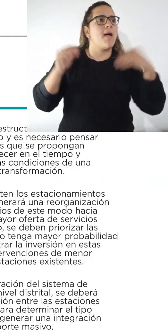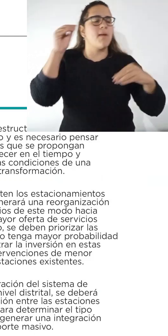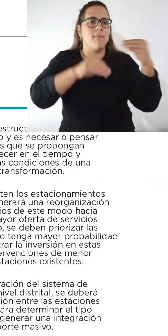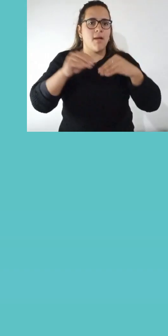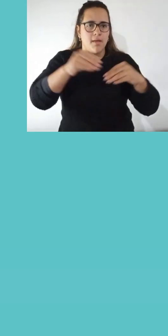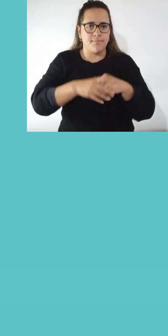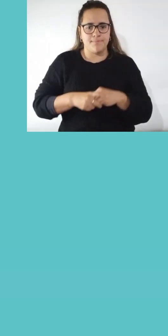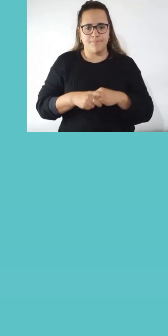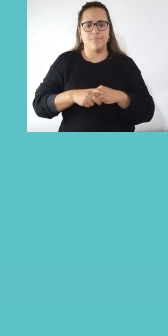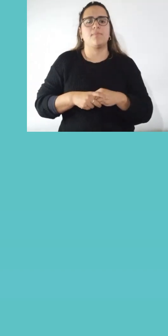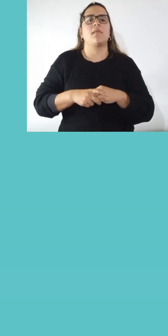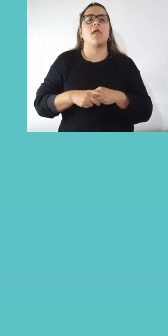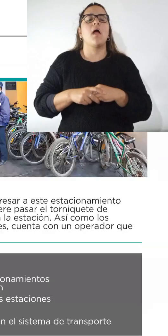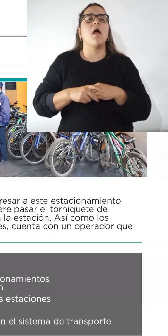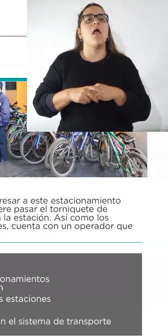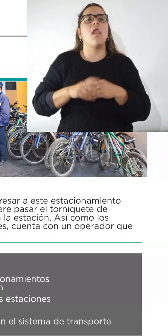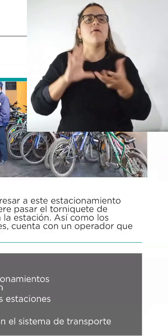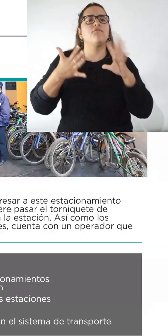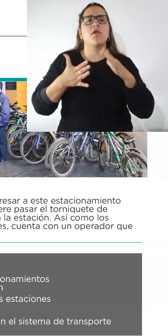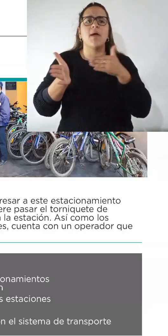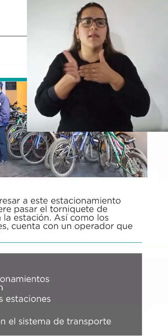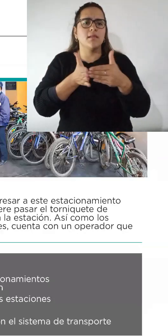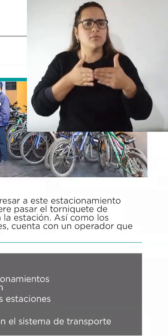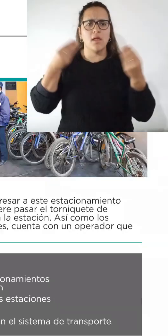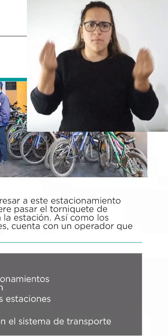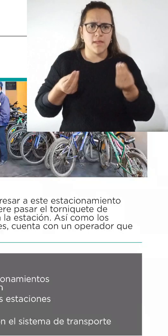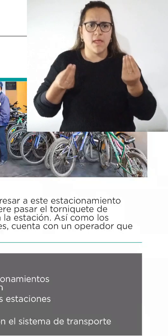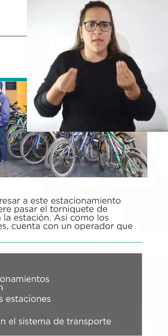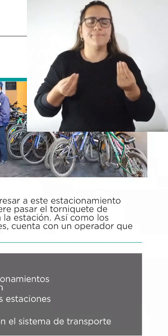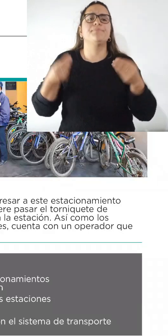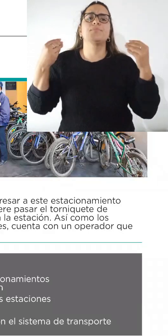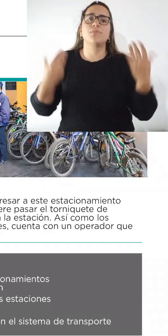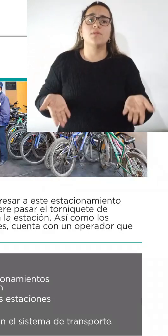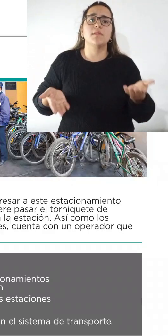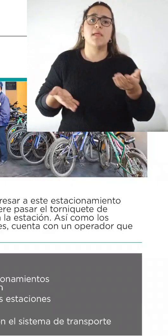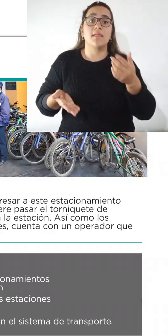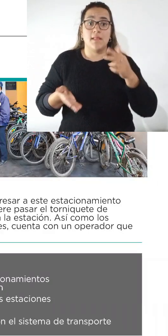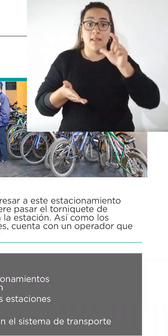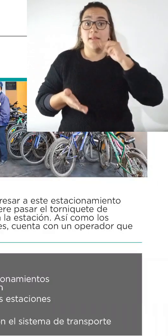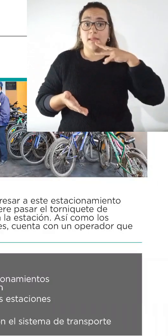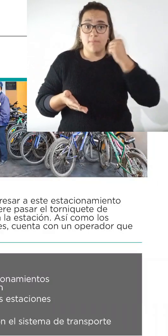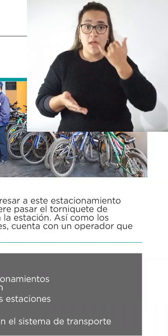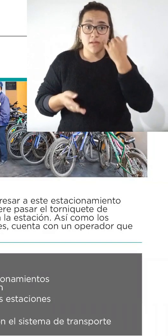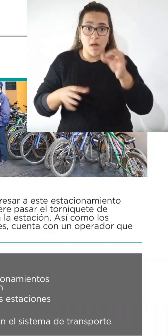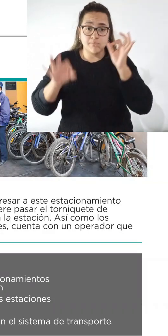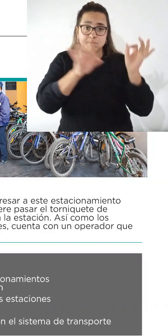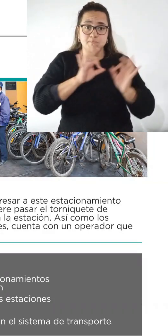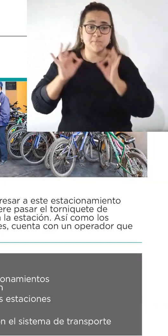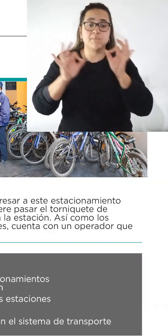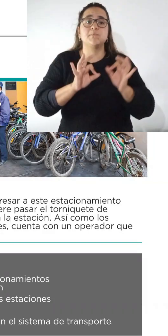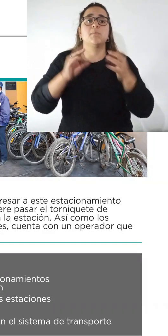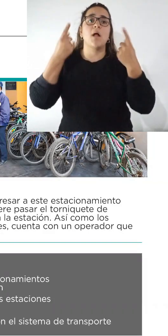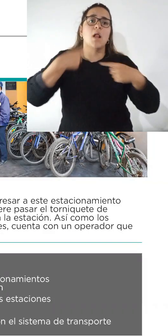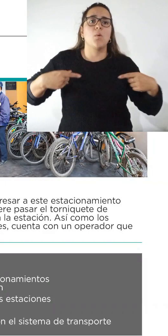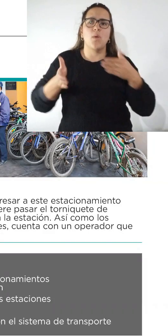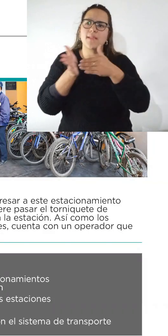acciones complementarias. En cuanto a las tipologías de estacionamientos de bicicletas, entonces tenemos que en Lima ya